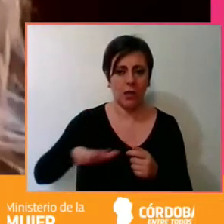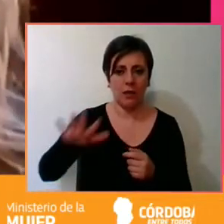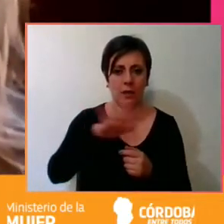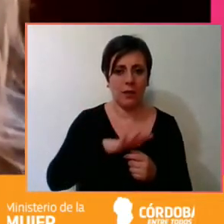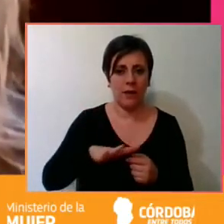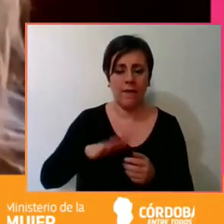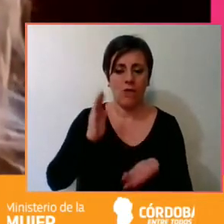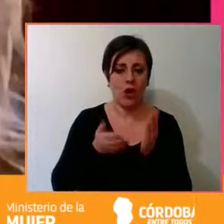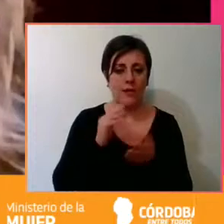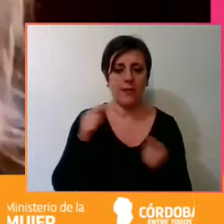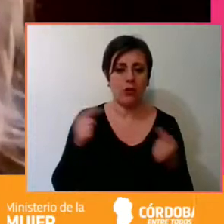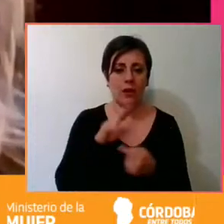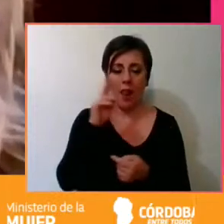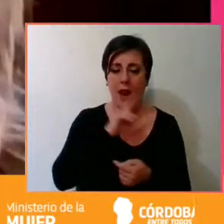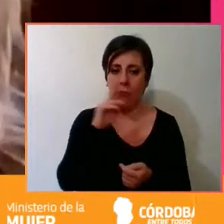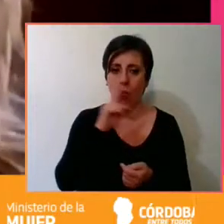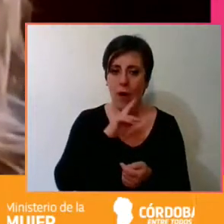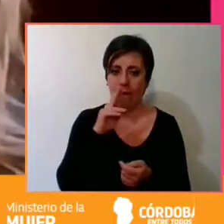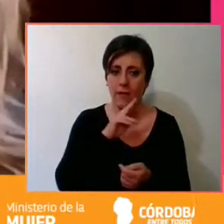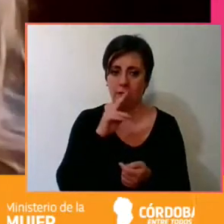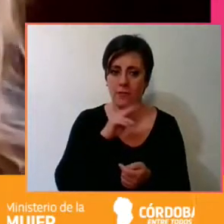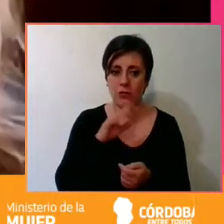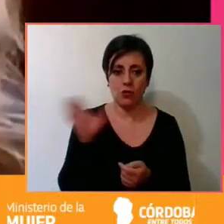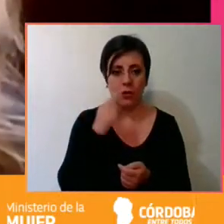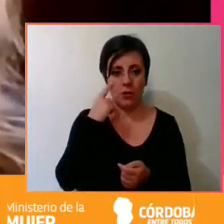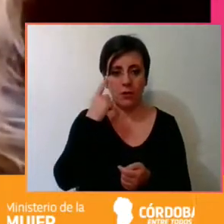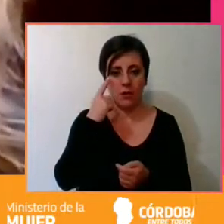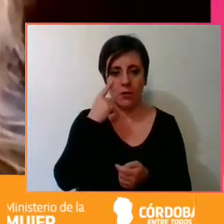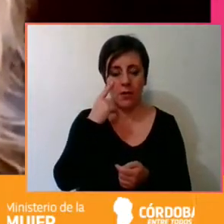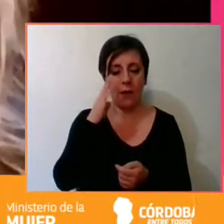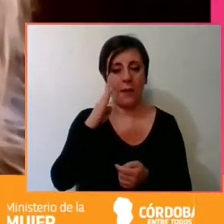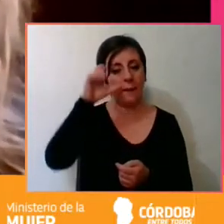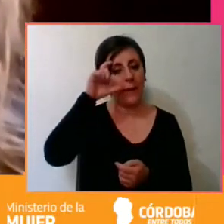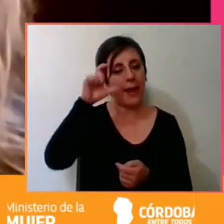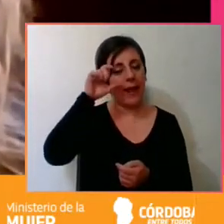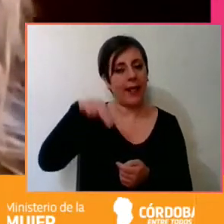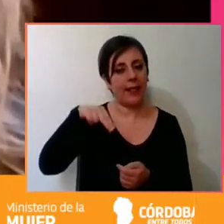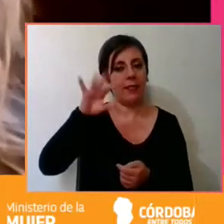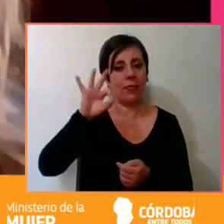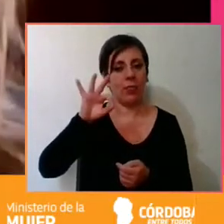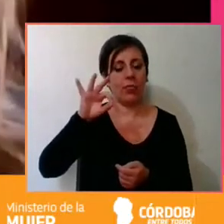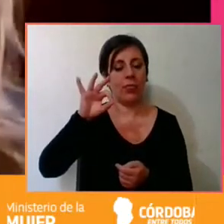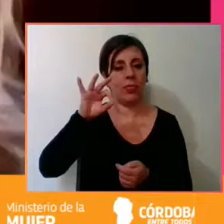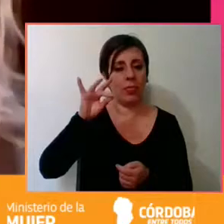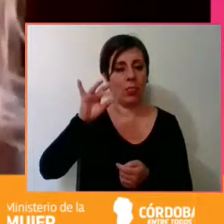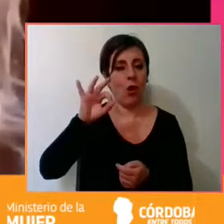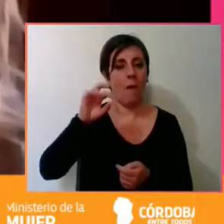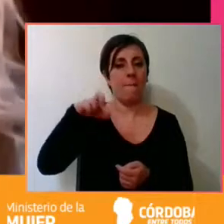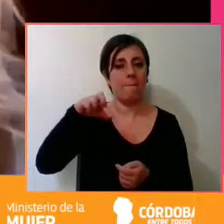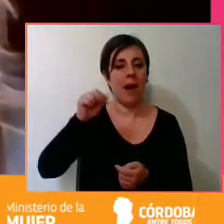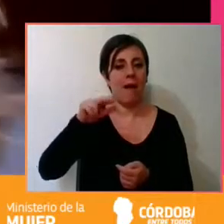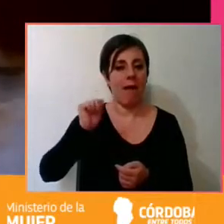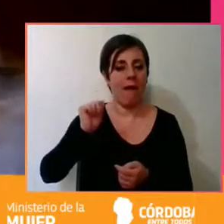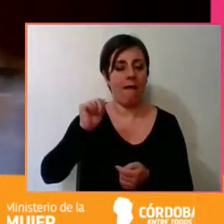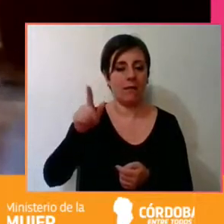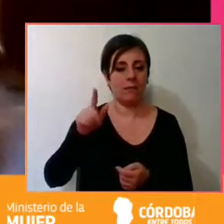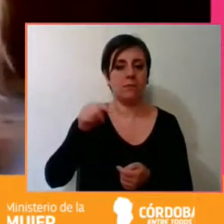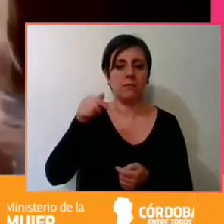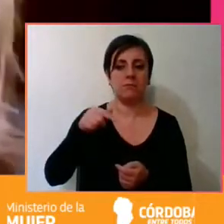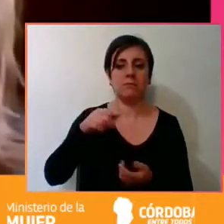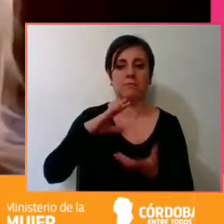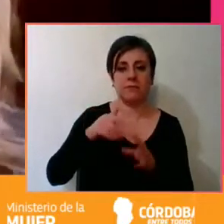Violencia contra las Mujeres, y que todas conocemos como Belén do Pará. Y esta convención, además, tiene su mecanismo de seguimiento,